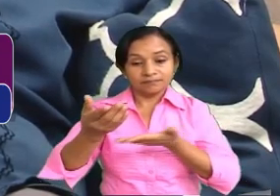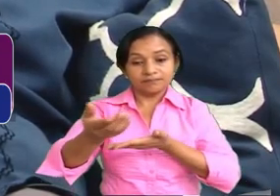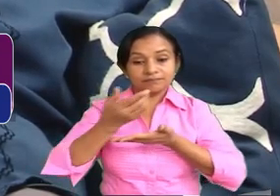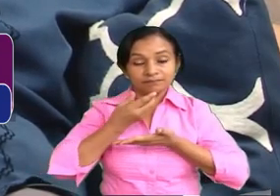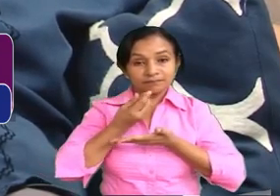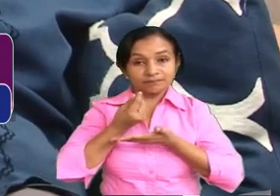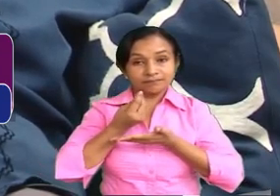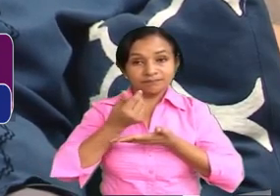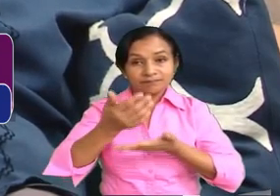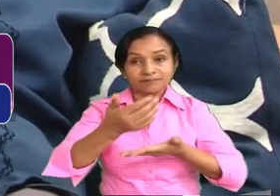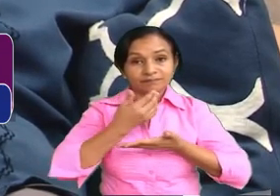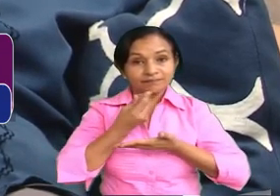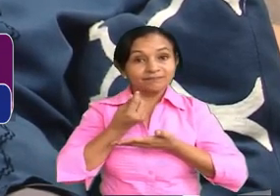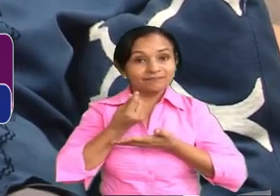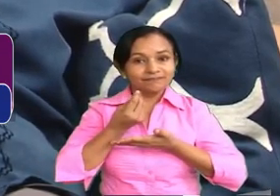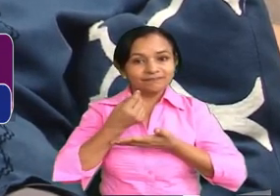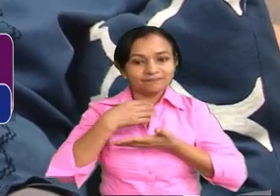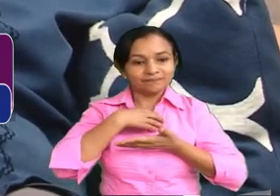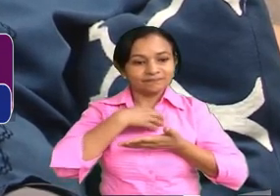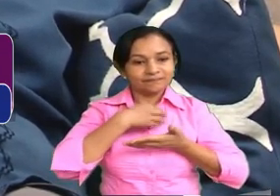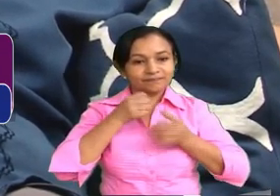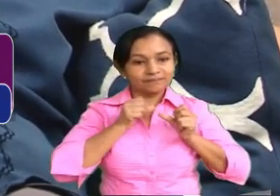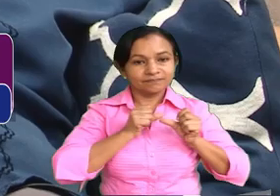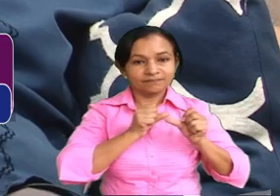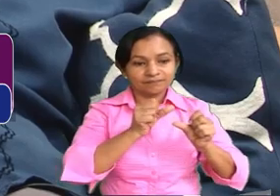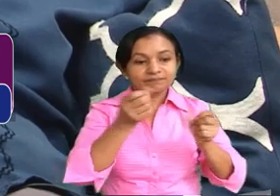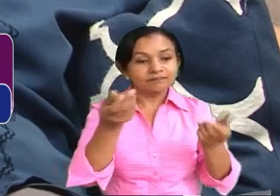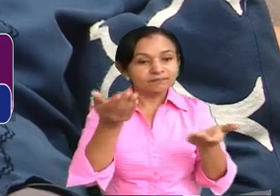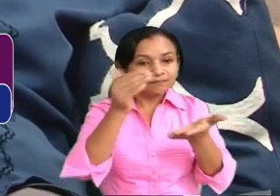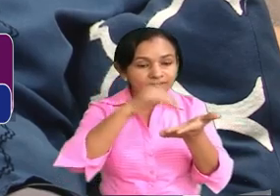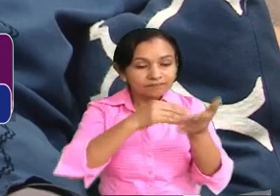ganando dinero para continuar